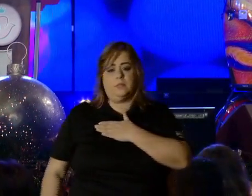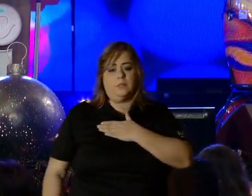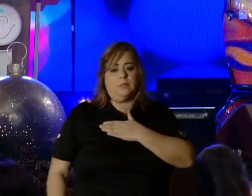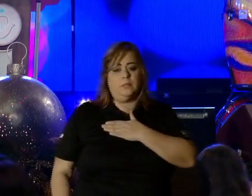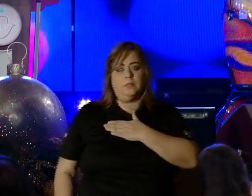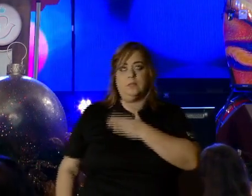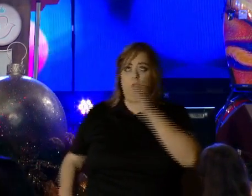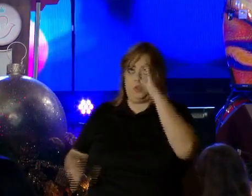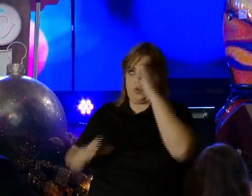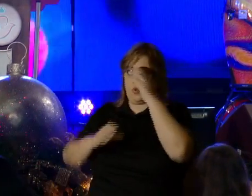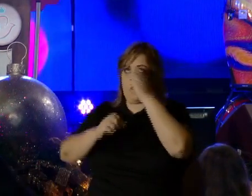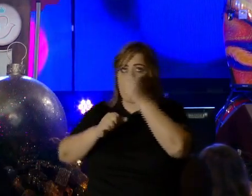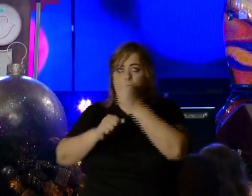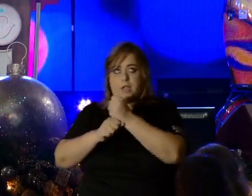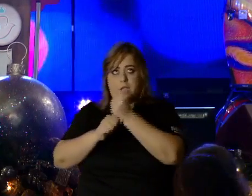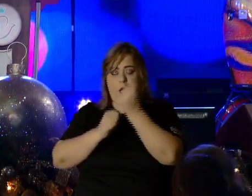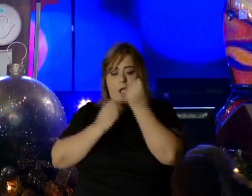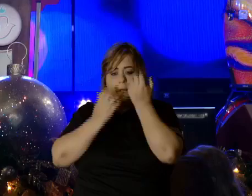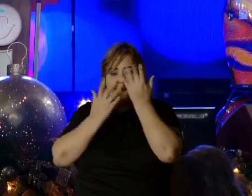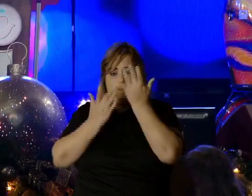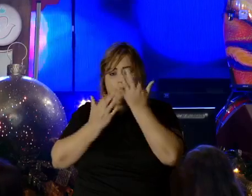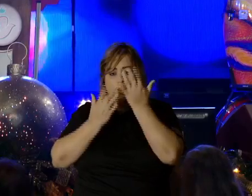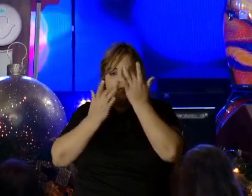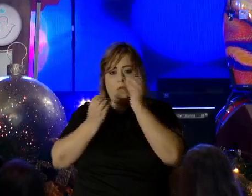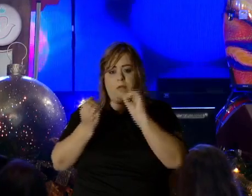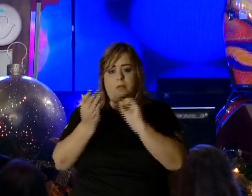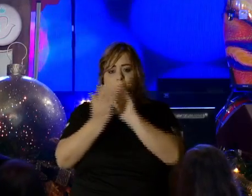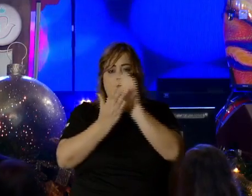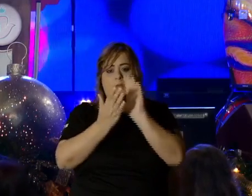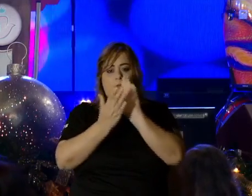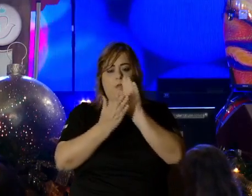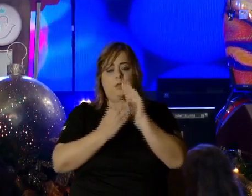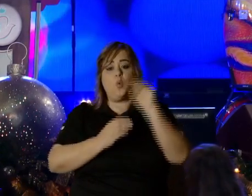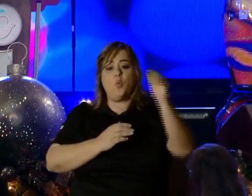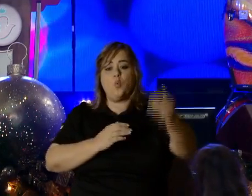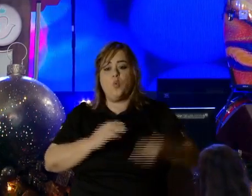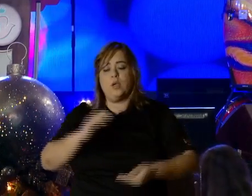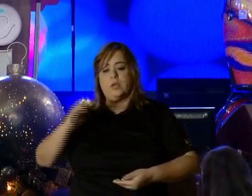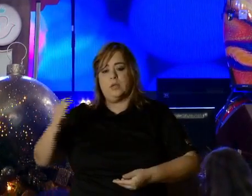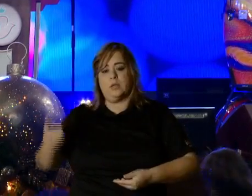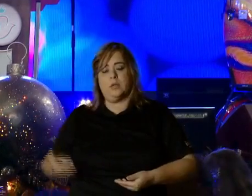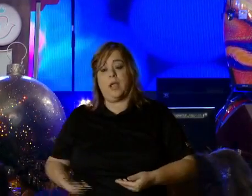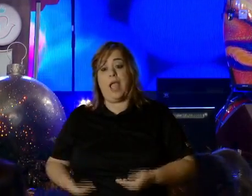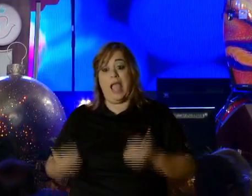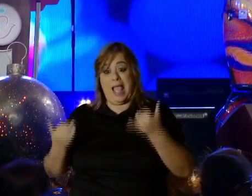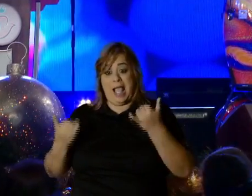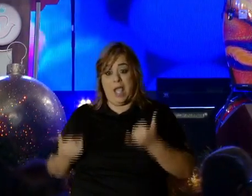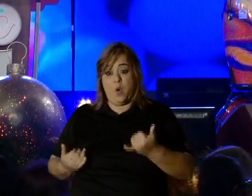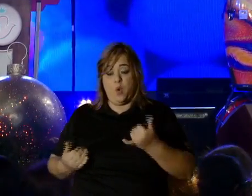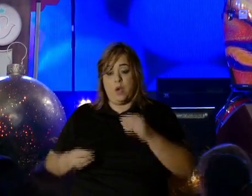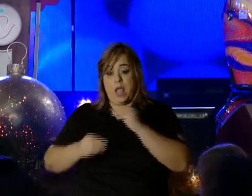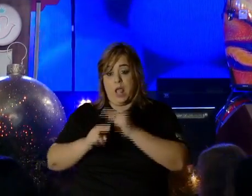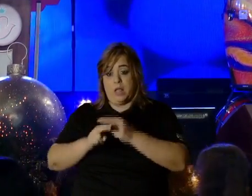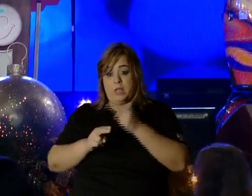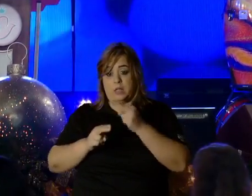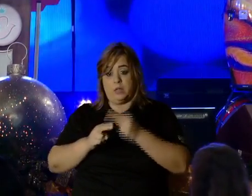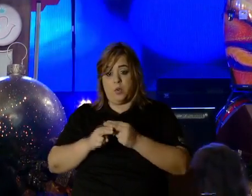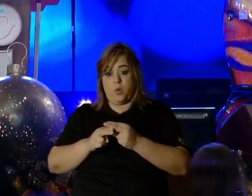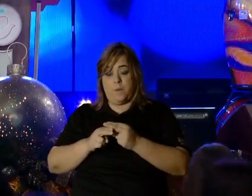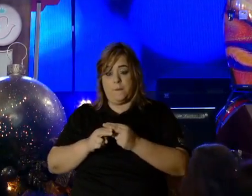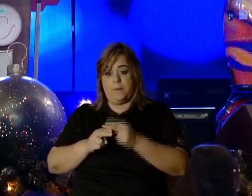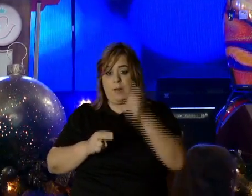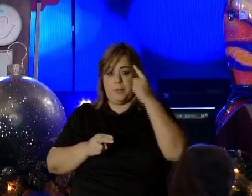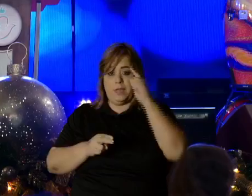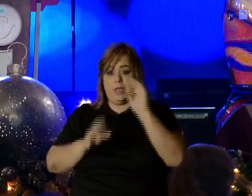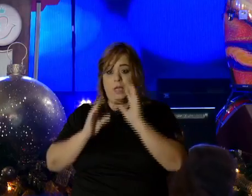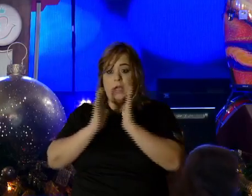corazón. Pueden pasar. Bienvenidos. Por favor, me le toman bien los nombres para yo orar por ellos después